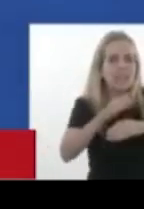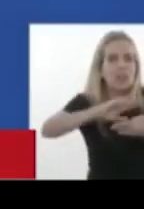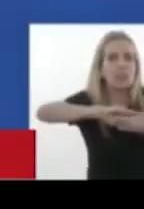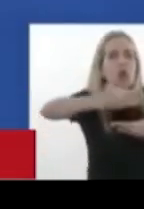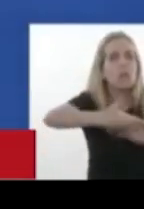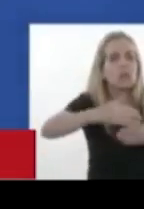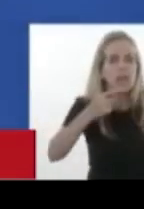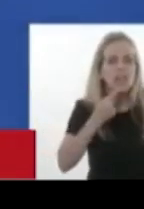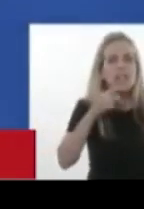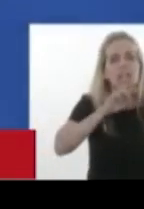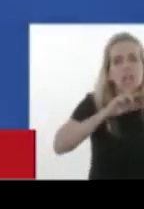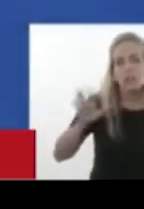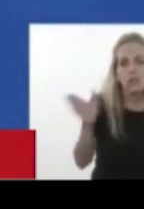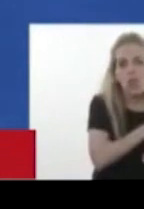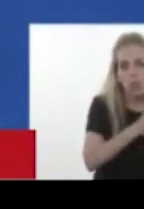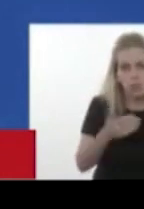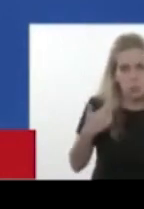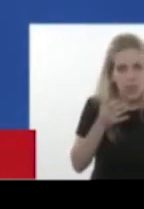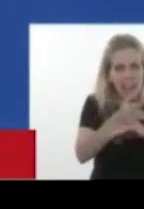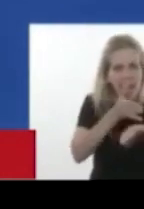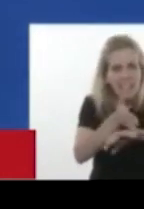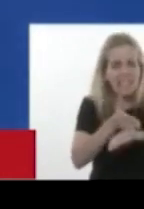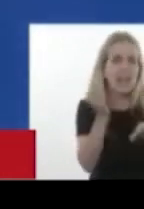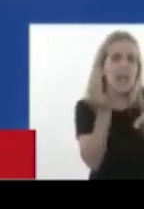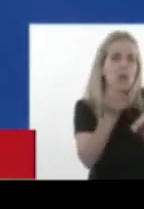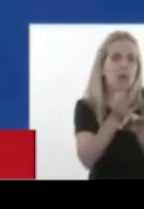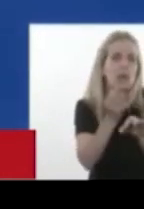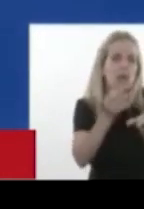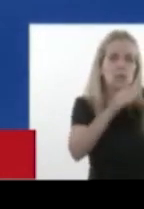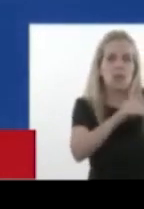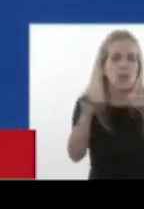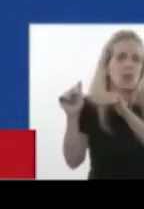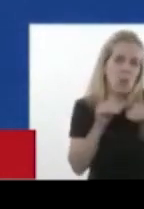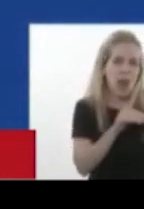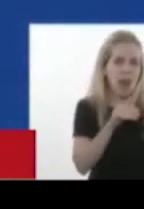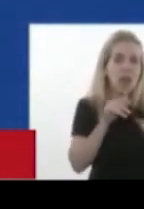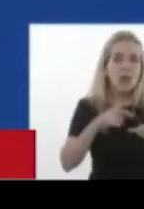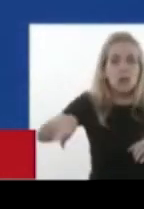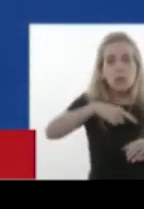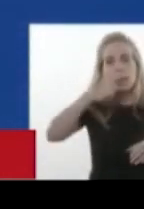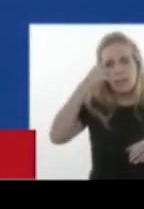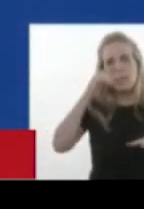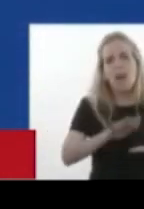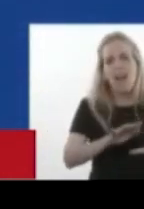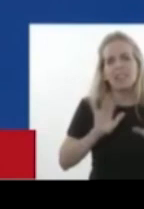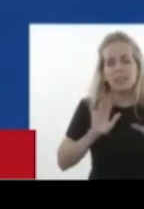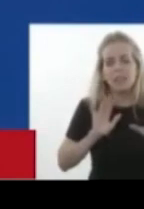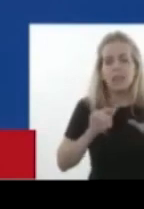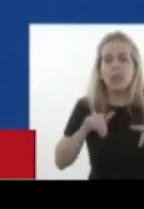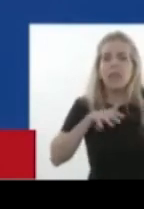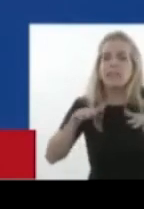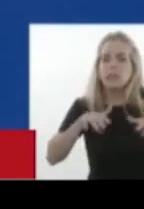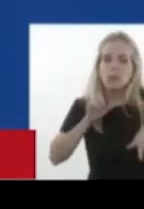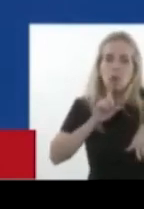todas las chicas tengan acceso a esa educación. Porque eso es lo que nosotros creemos. En un tiempo muy difícil,